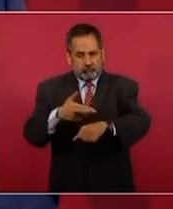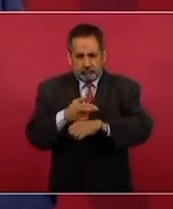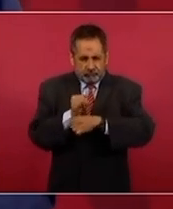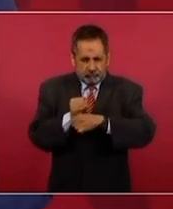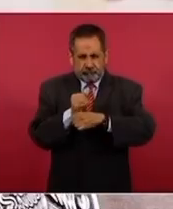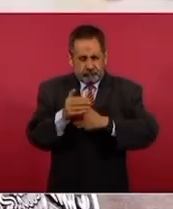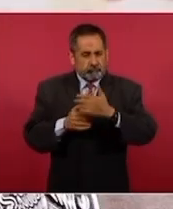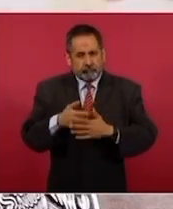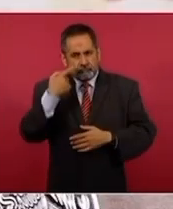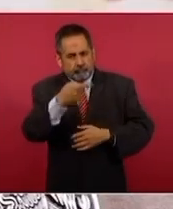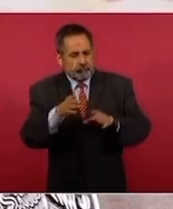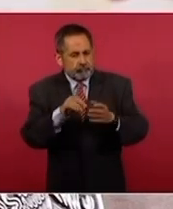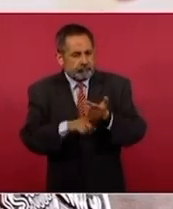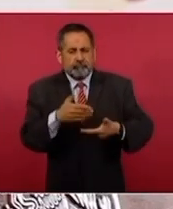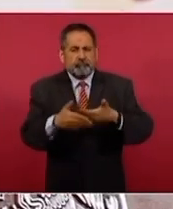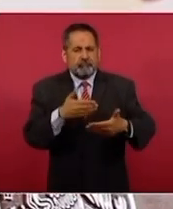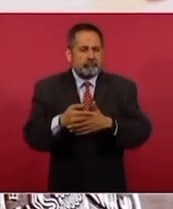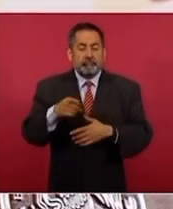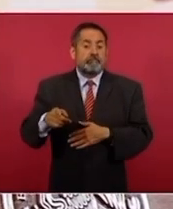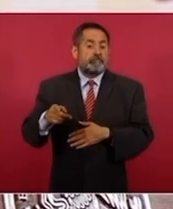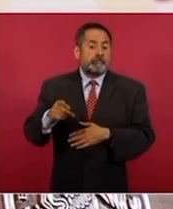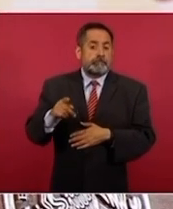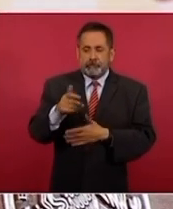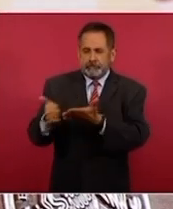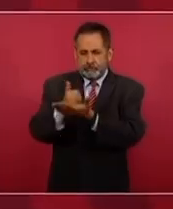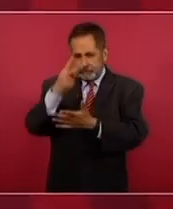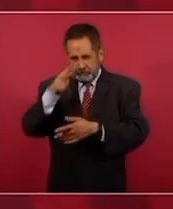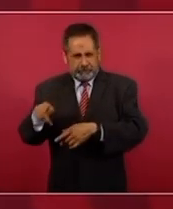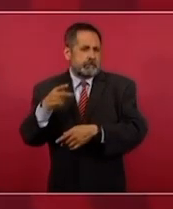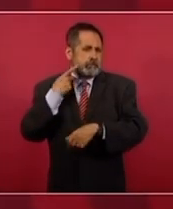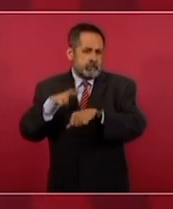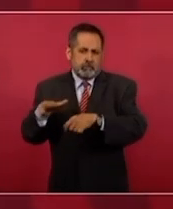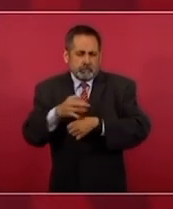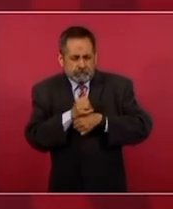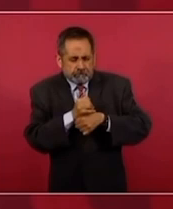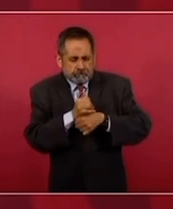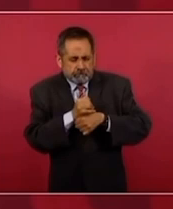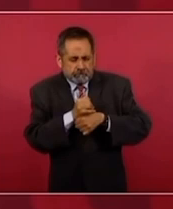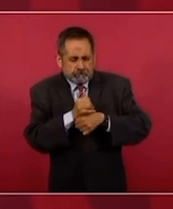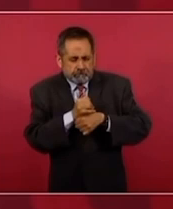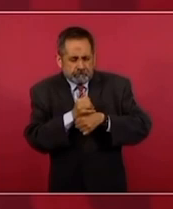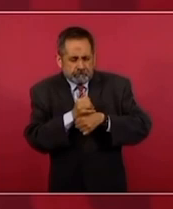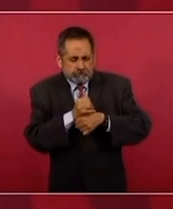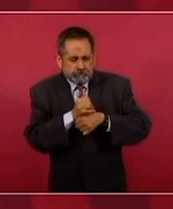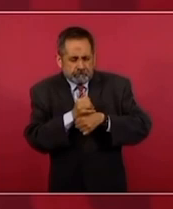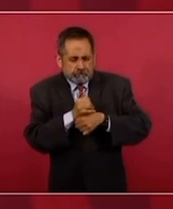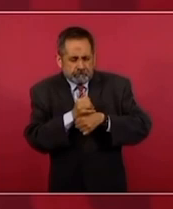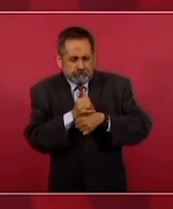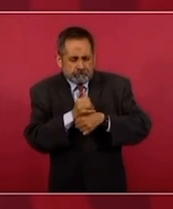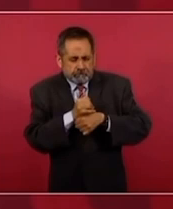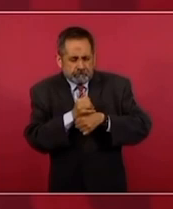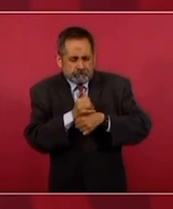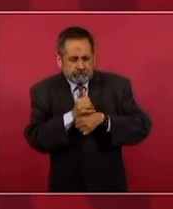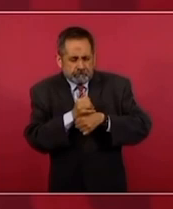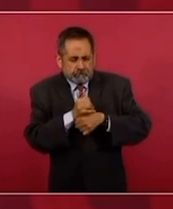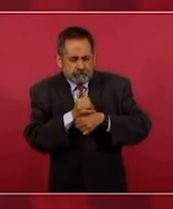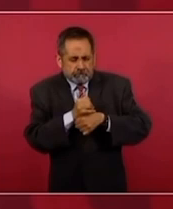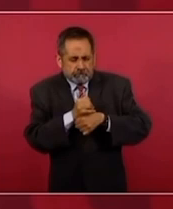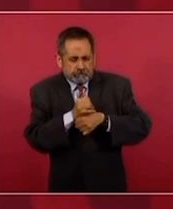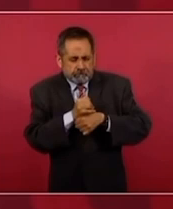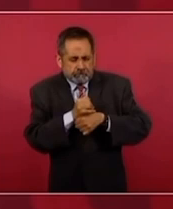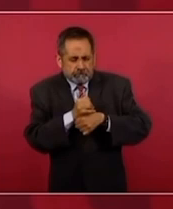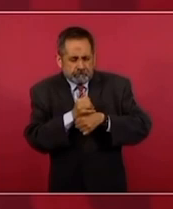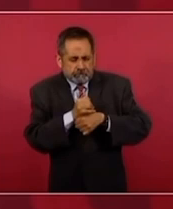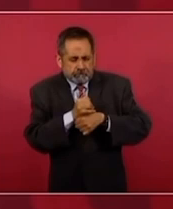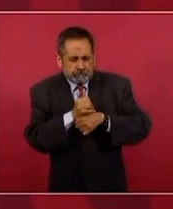ha estado avanzando la procuraduría de la ciudad de mexico para decir se hizo la investigación y que está avanzando la